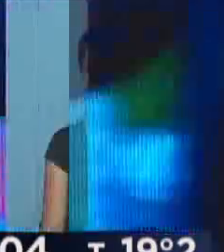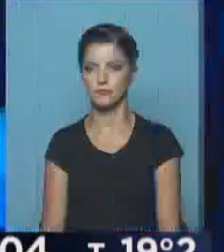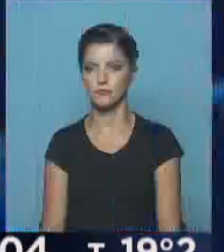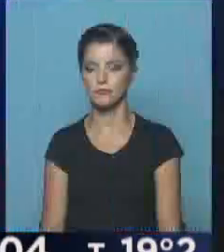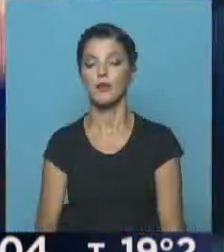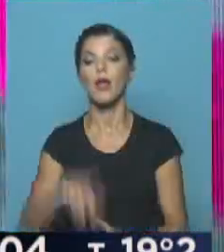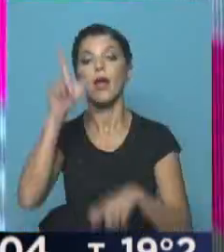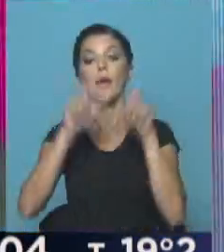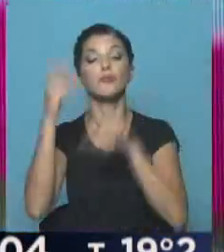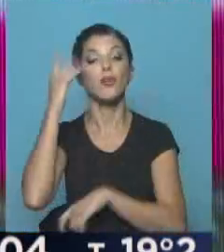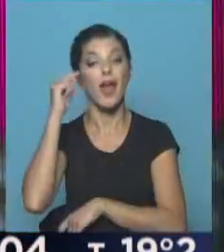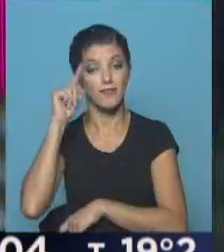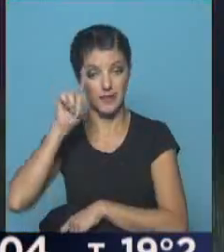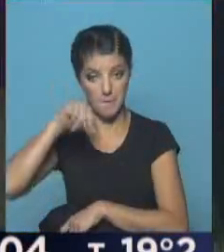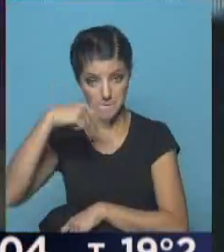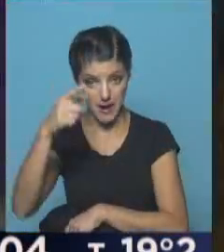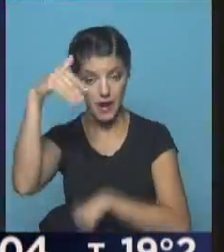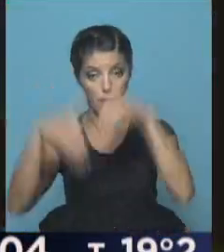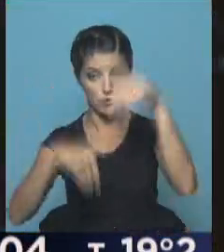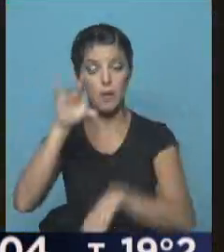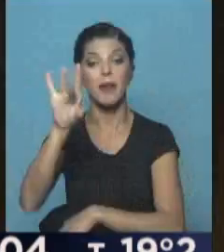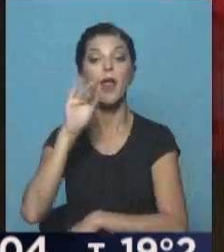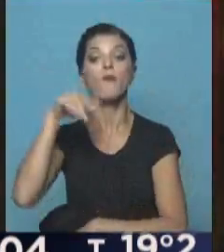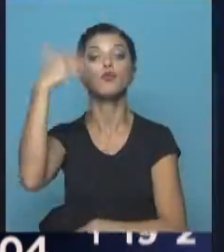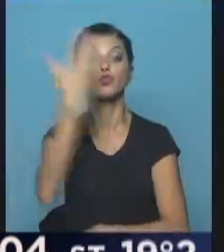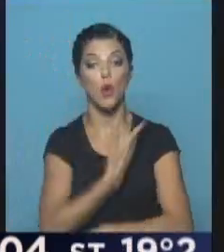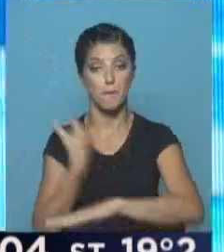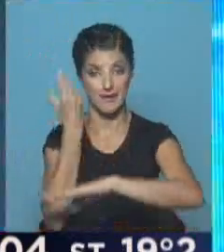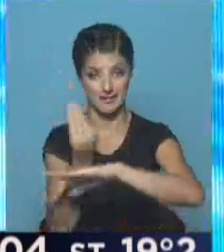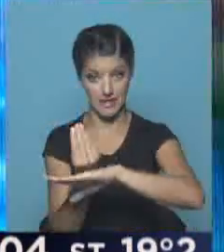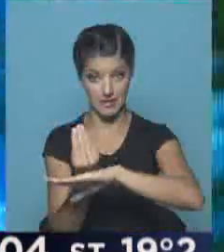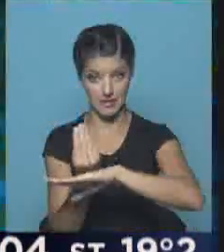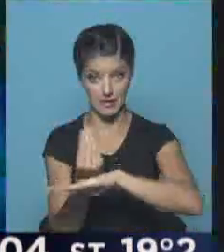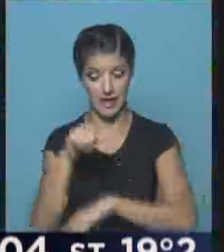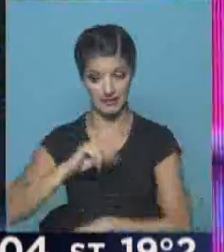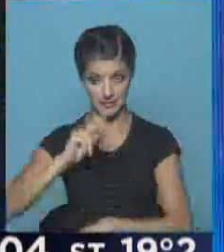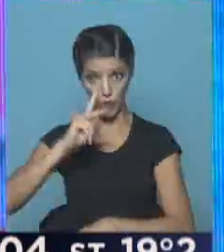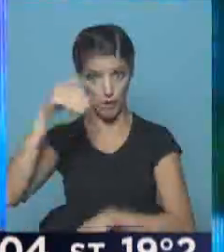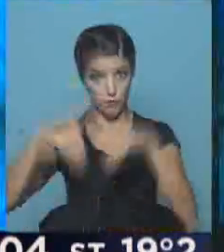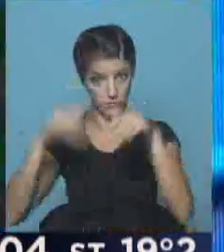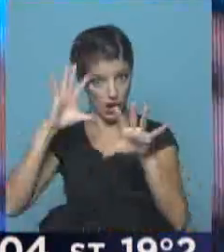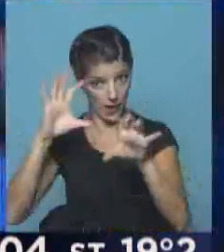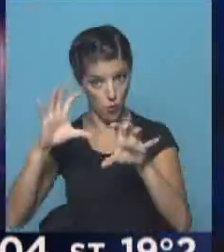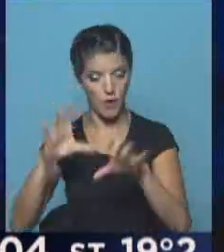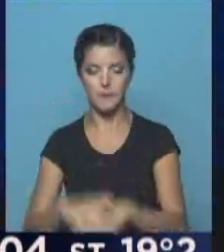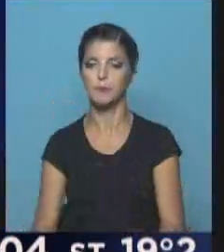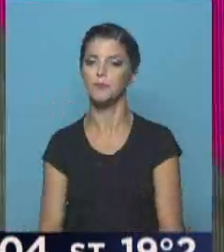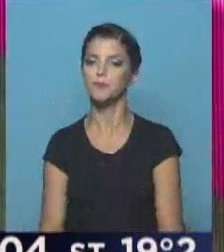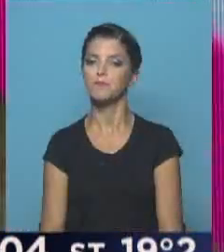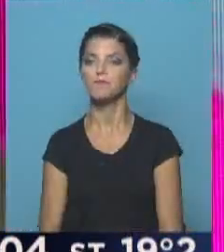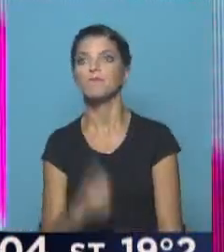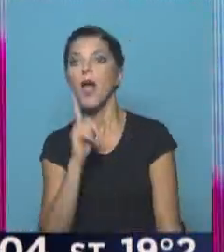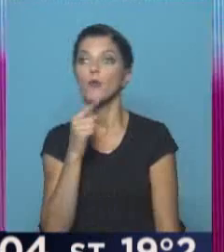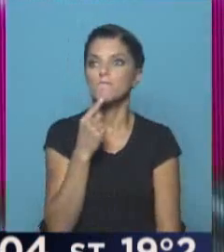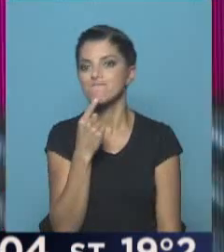Los franceses van mañana a las urnas para definir finalmente quién será el presidente. En Francia es la segunda vuelta, recordemos, y la duda para